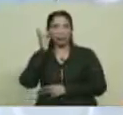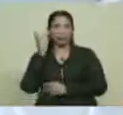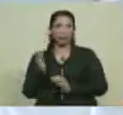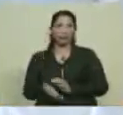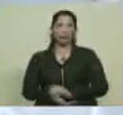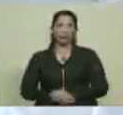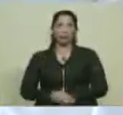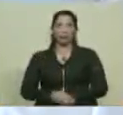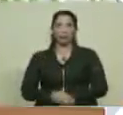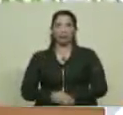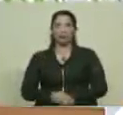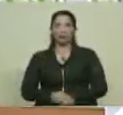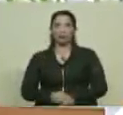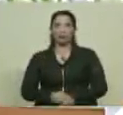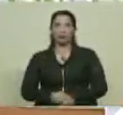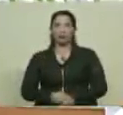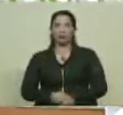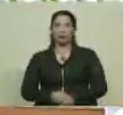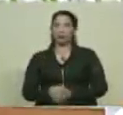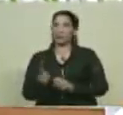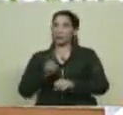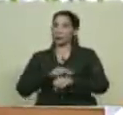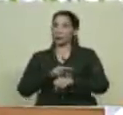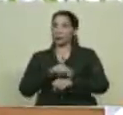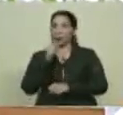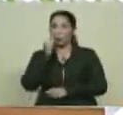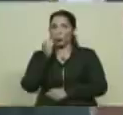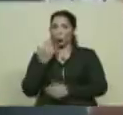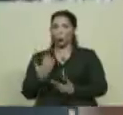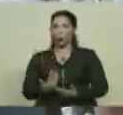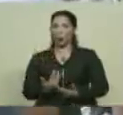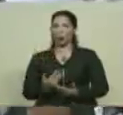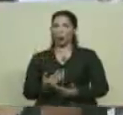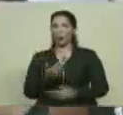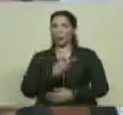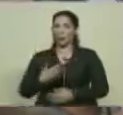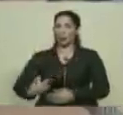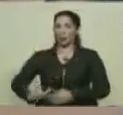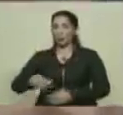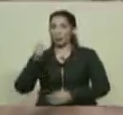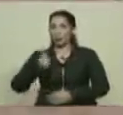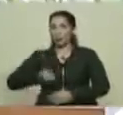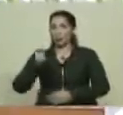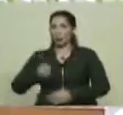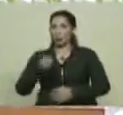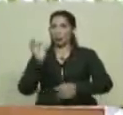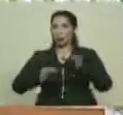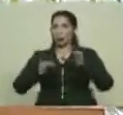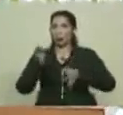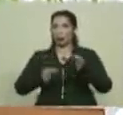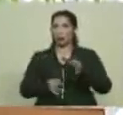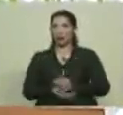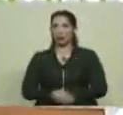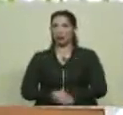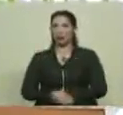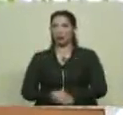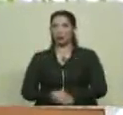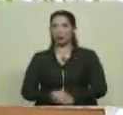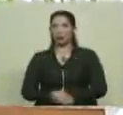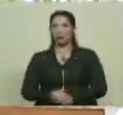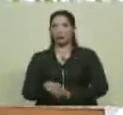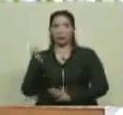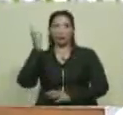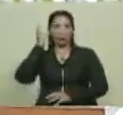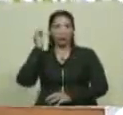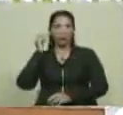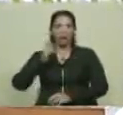Ciudadano doctor Reinaldo Rojas, presidente del Circuito Judicial Penal del estado Lara. Ciudadana doctora Ana Luisa Gómez,